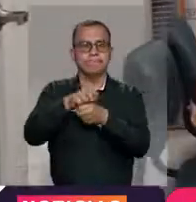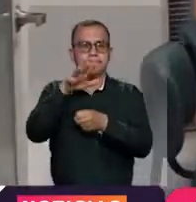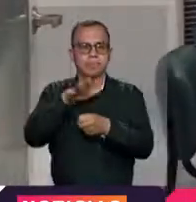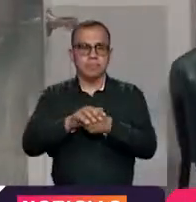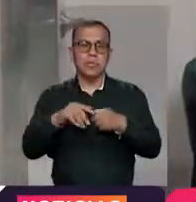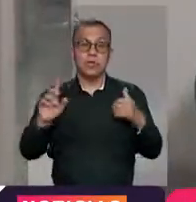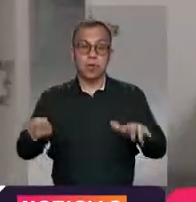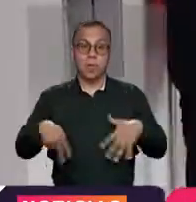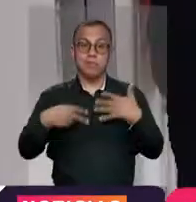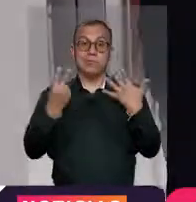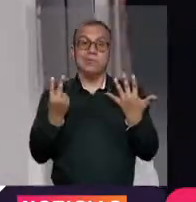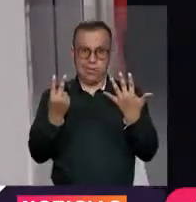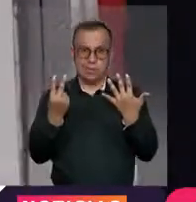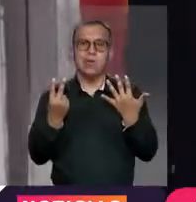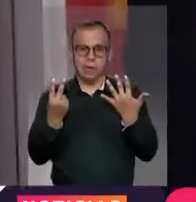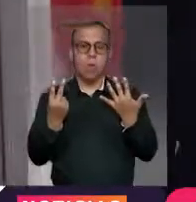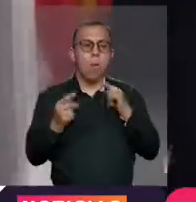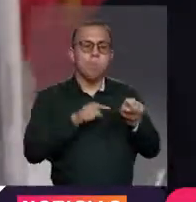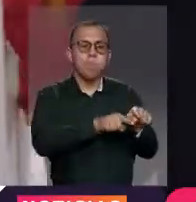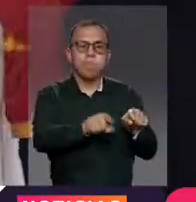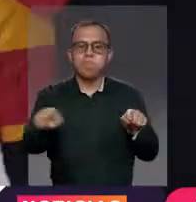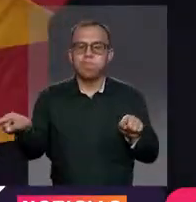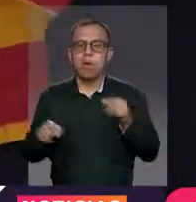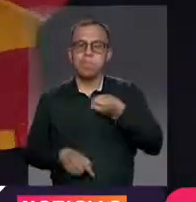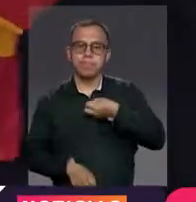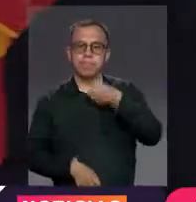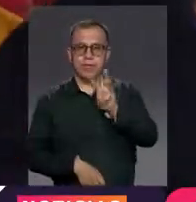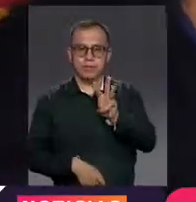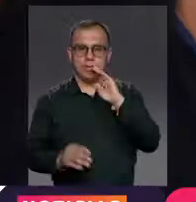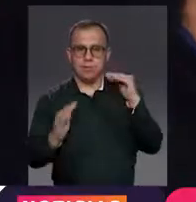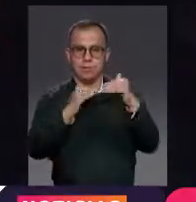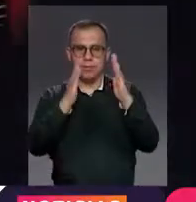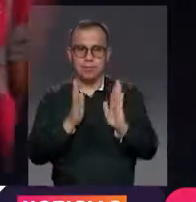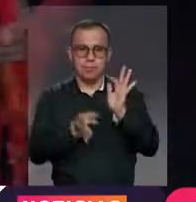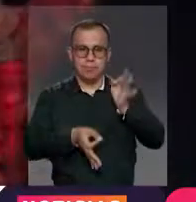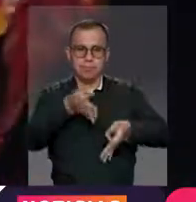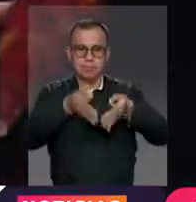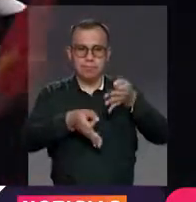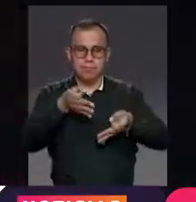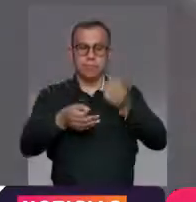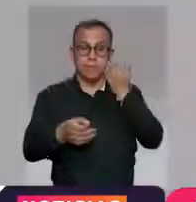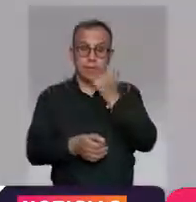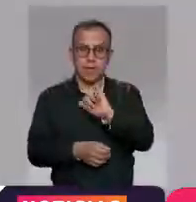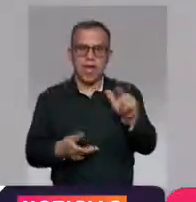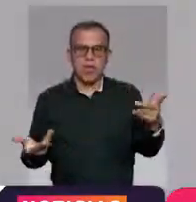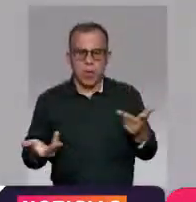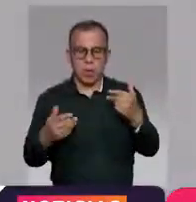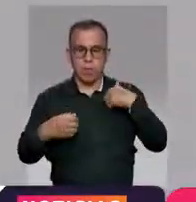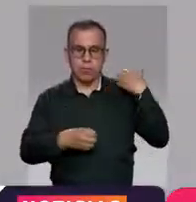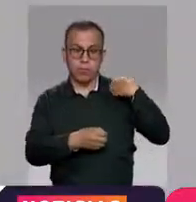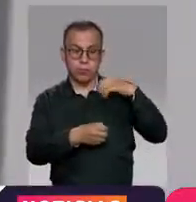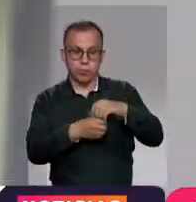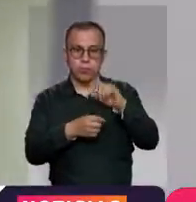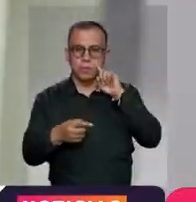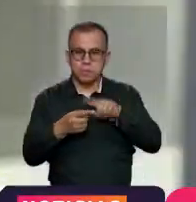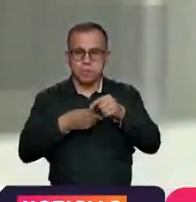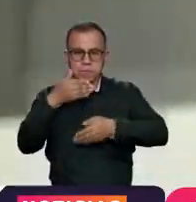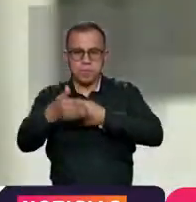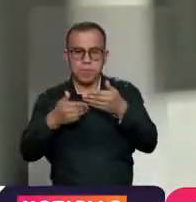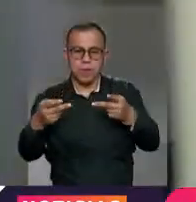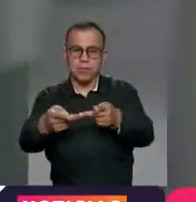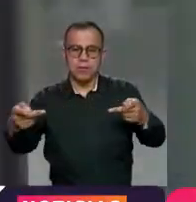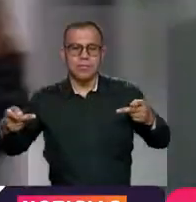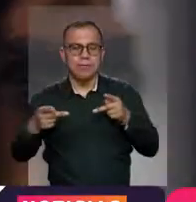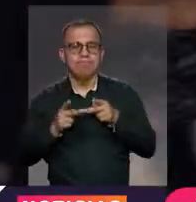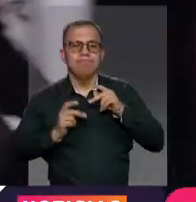en 7 de las 13 casas de la justicia que funcionan en Bogotá. Para el Comité de Mujeres en Ciudad Bolívar, la habilitación de este espacio